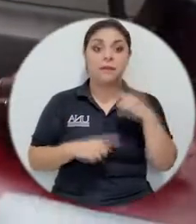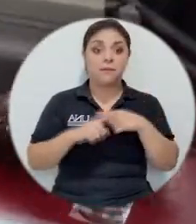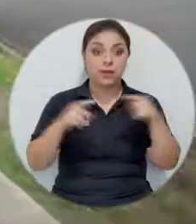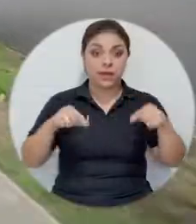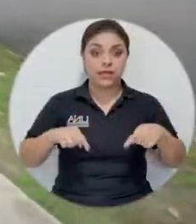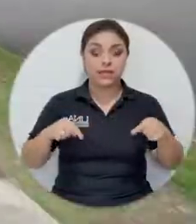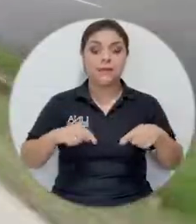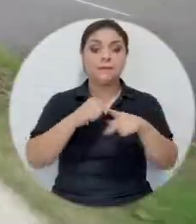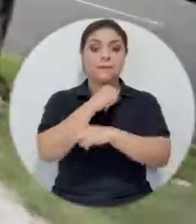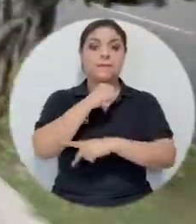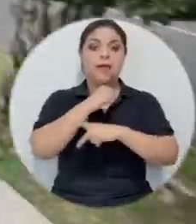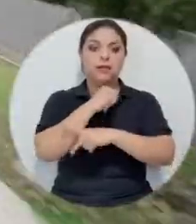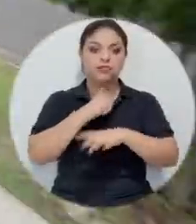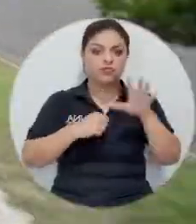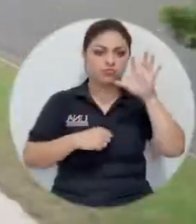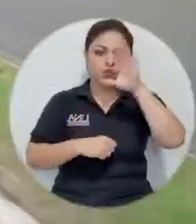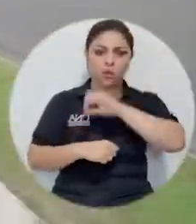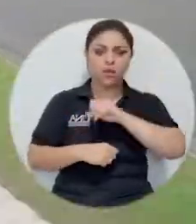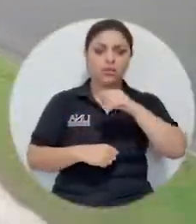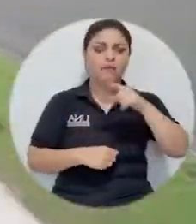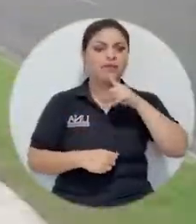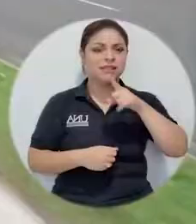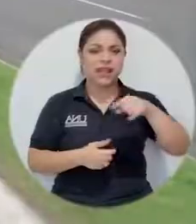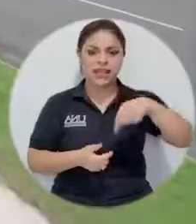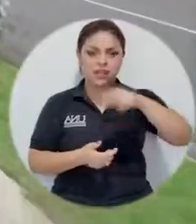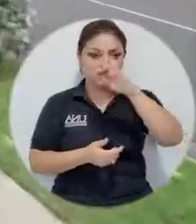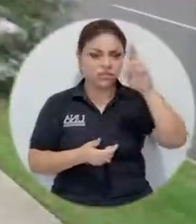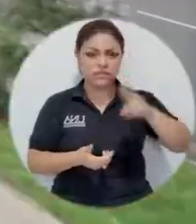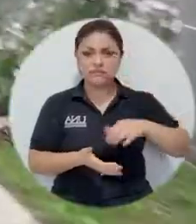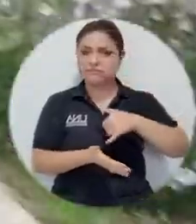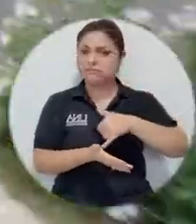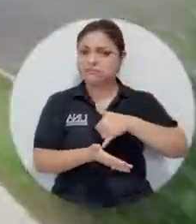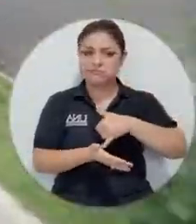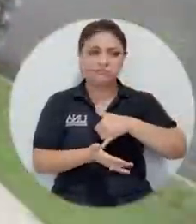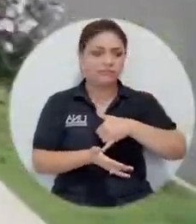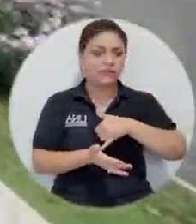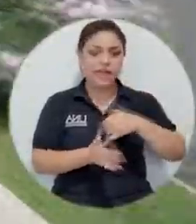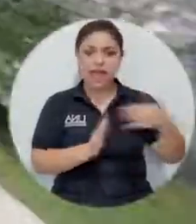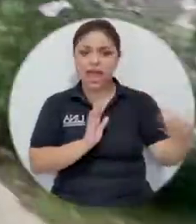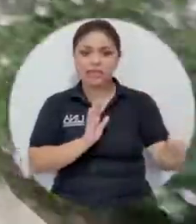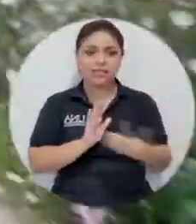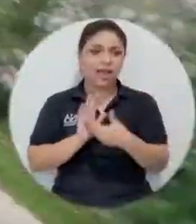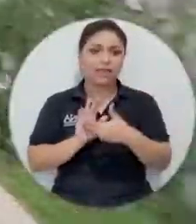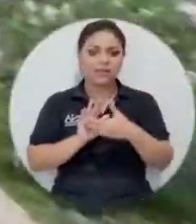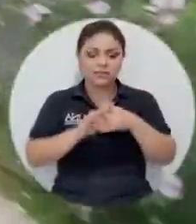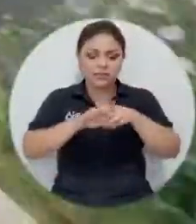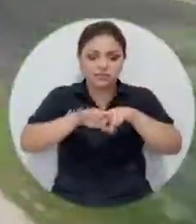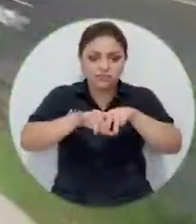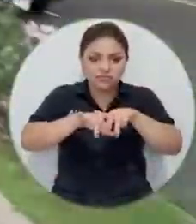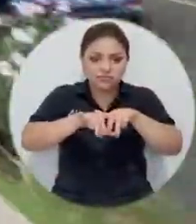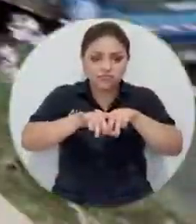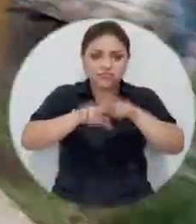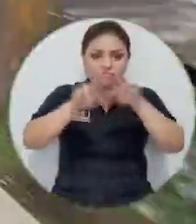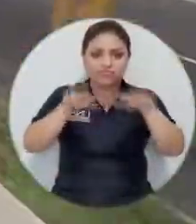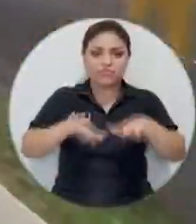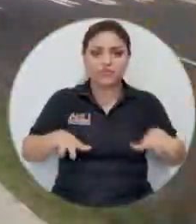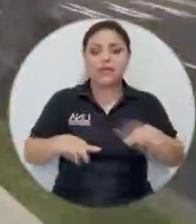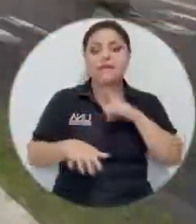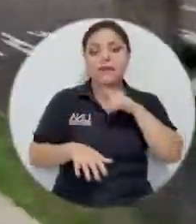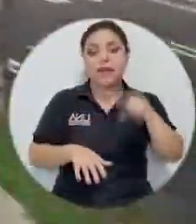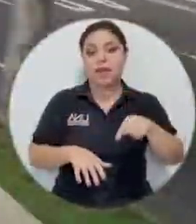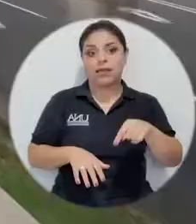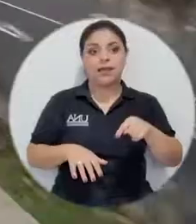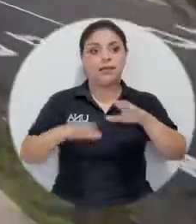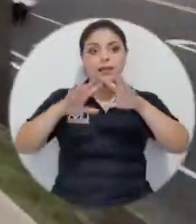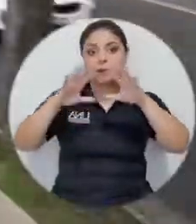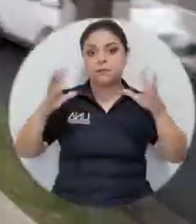país nos dimos cuenta de lo vulnerables que somos ante los ataques cibernéticos. En general ha ocurrido con todo el mundo. Sí, es